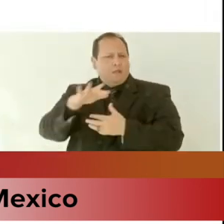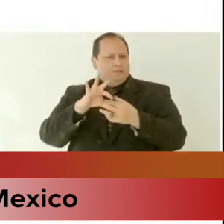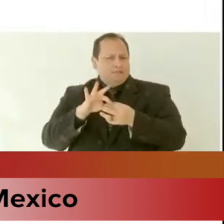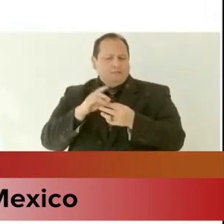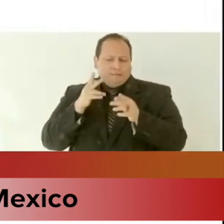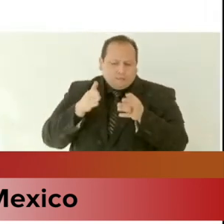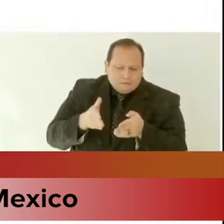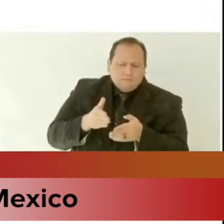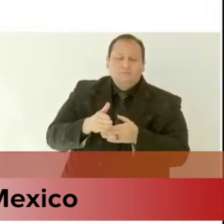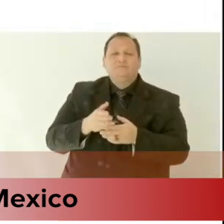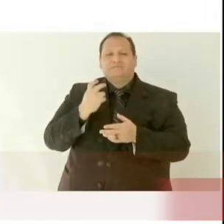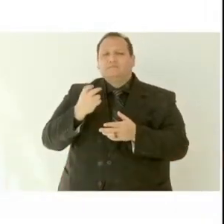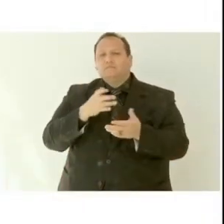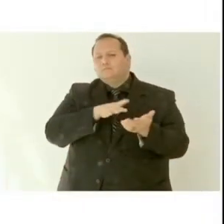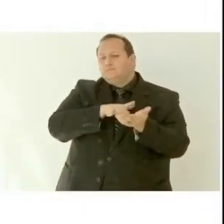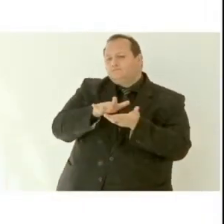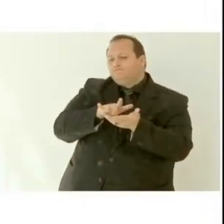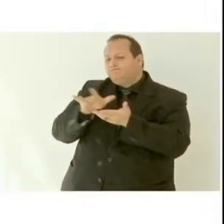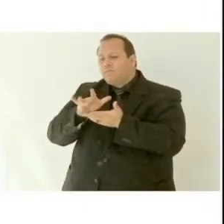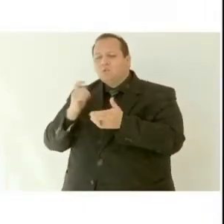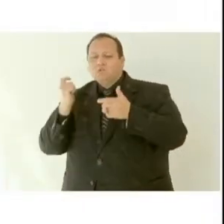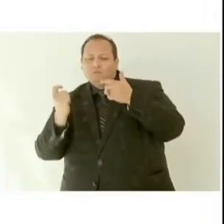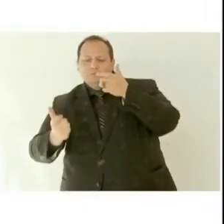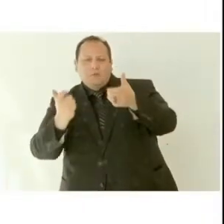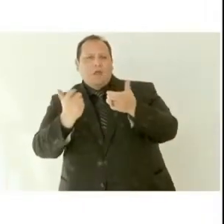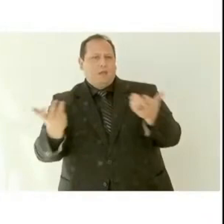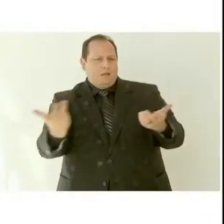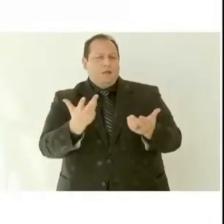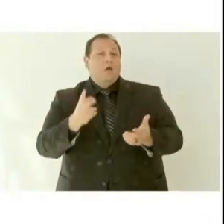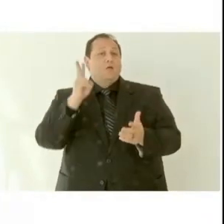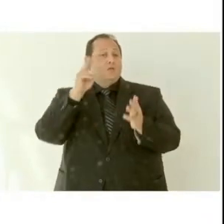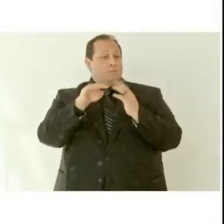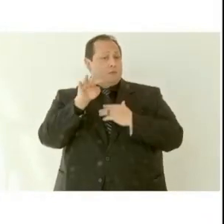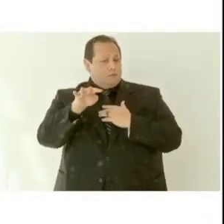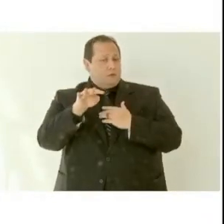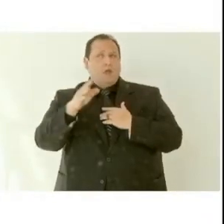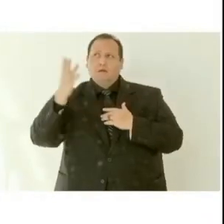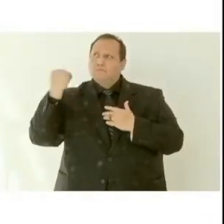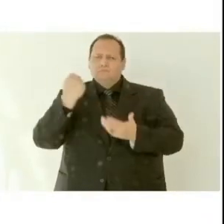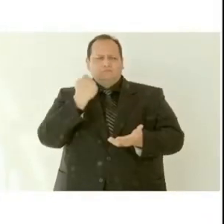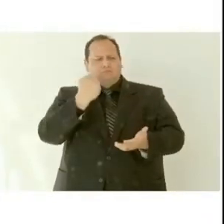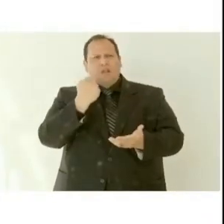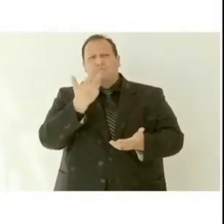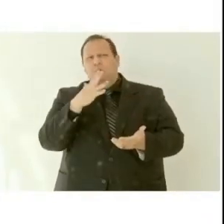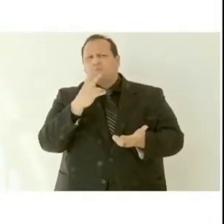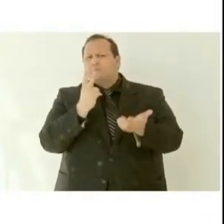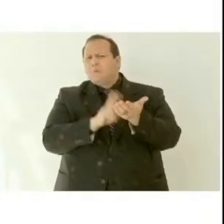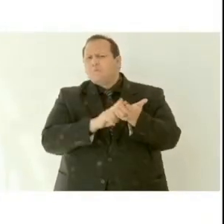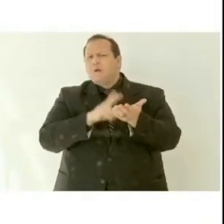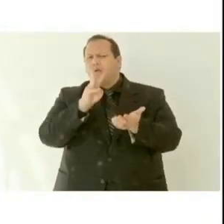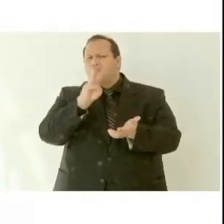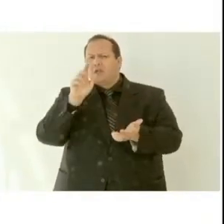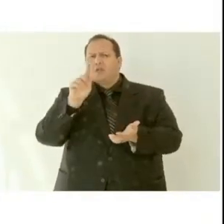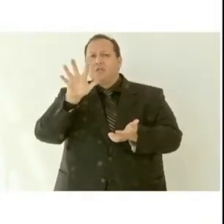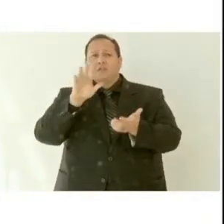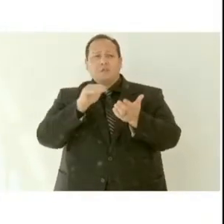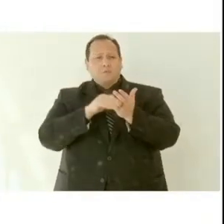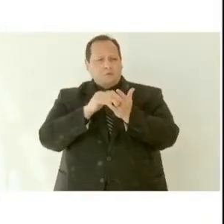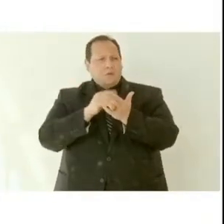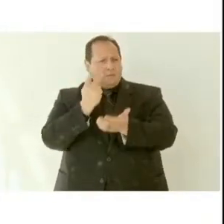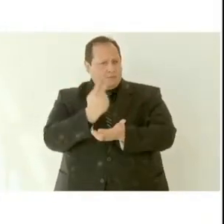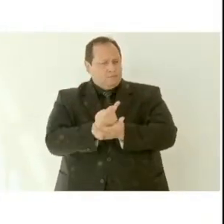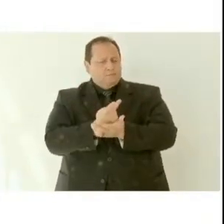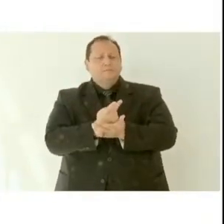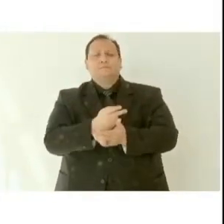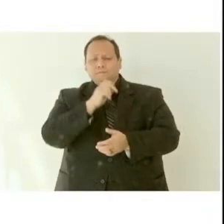de intervenciones, el conjunto de recursos. En el 2019 fue una bolsa de 375 millones de pesos.